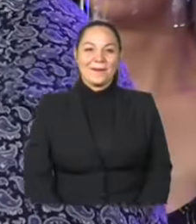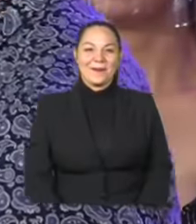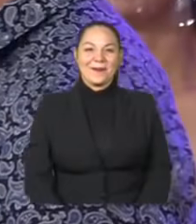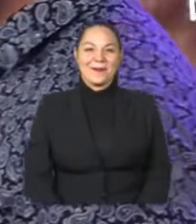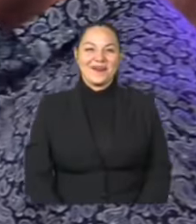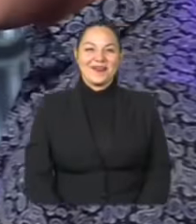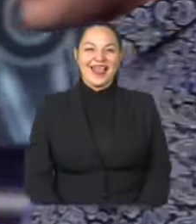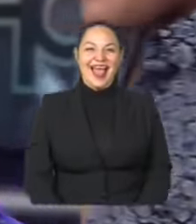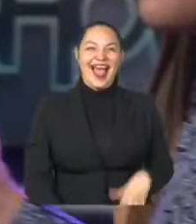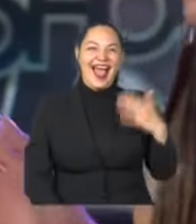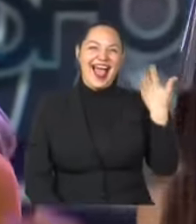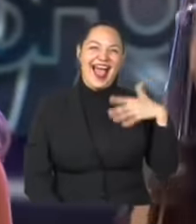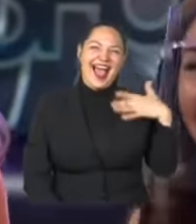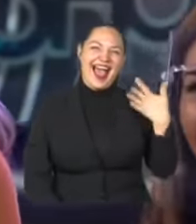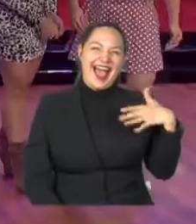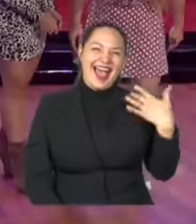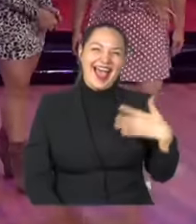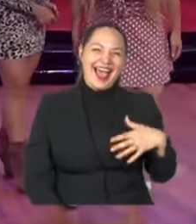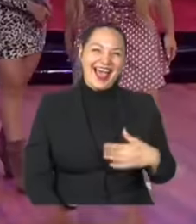Bésame.